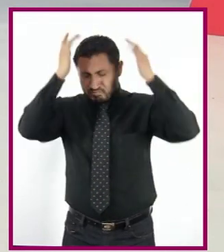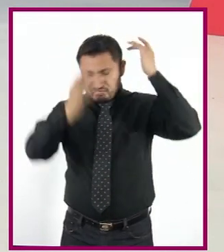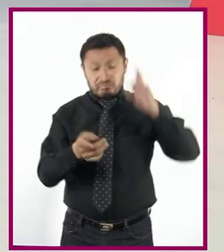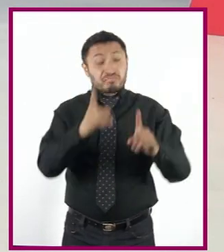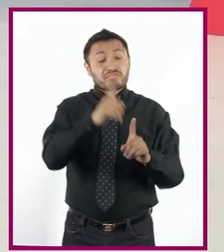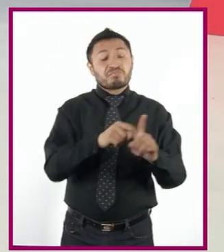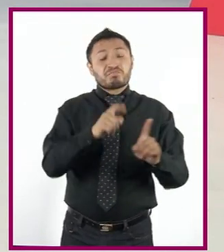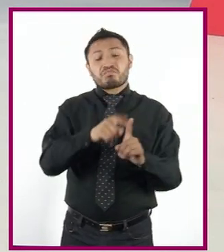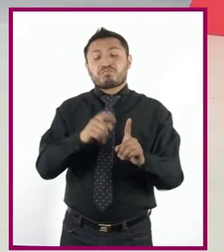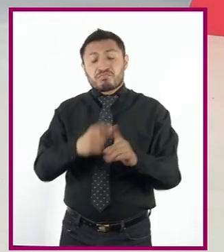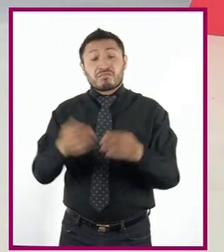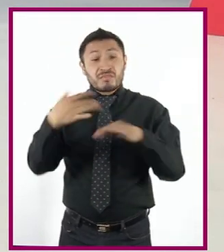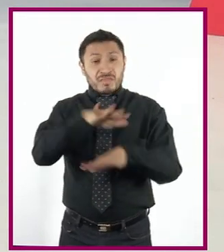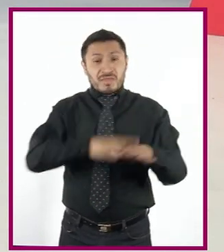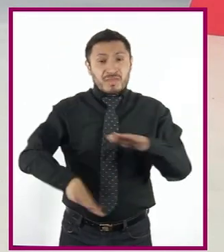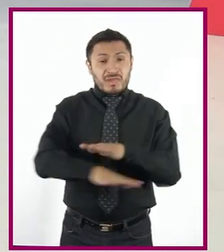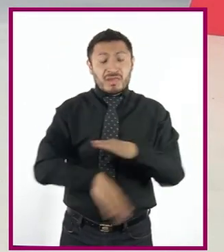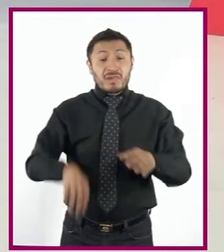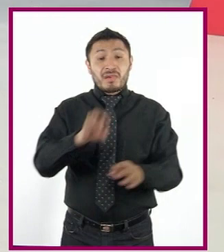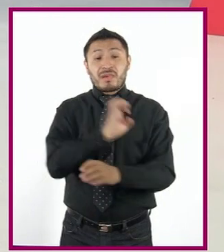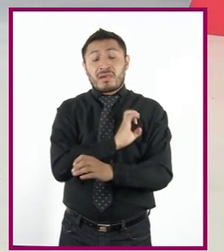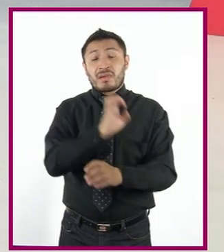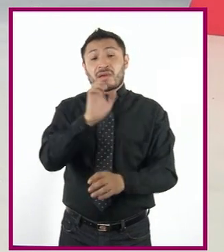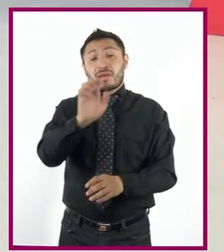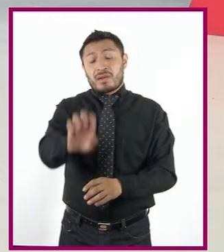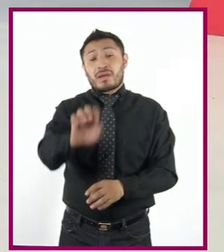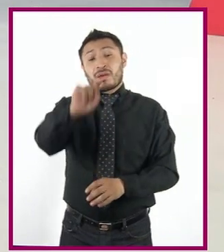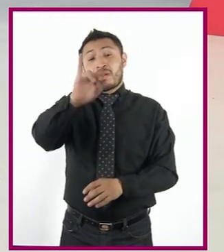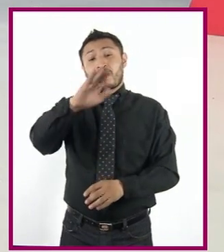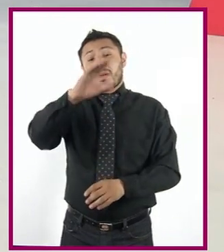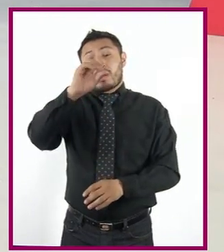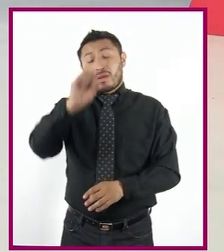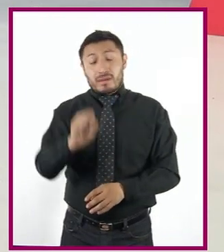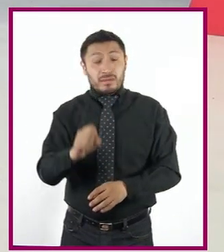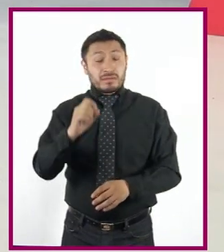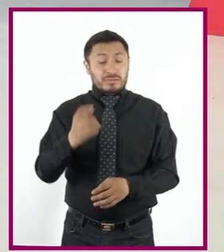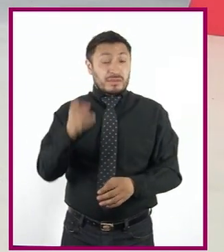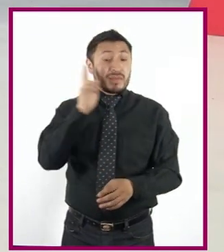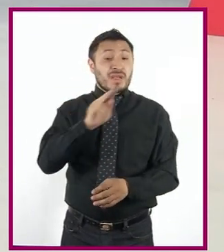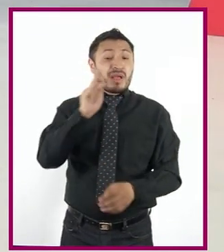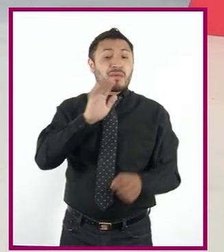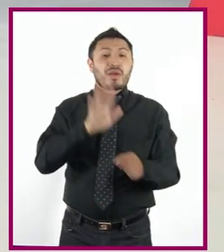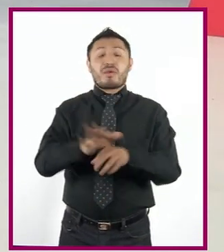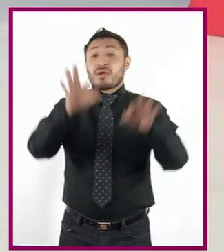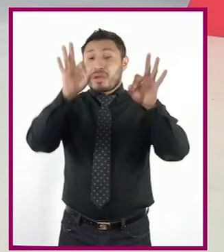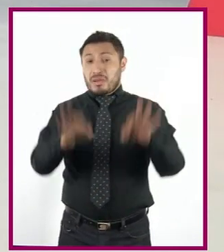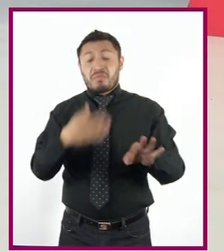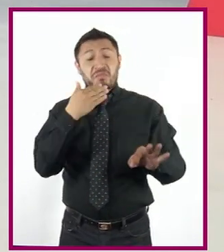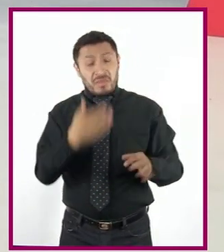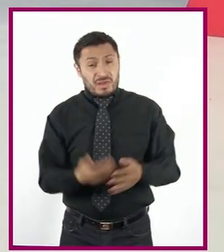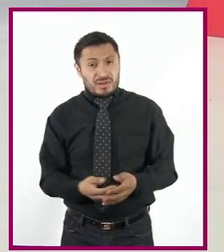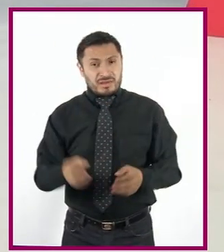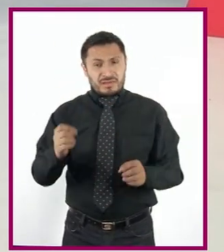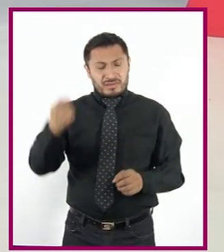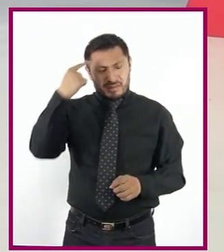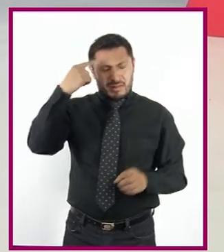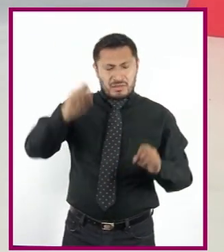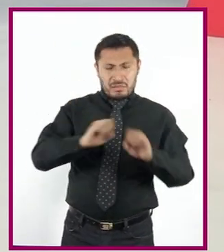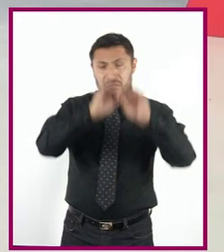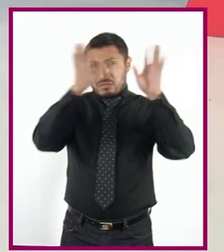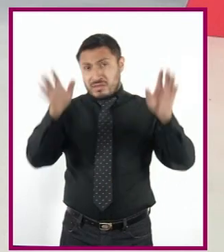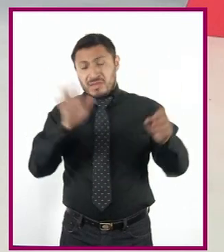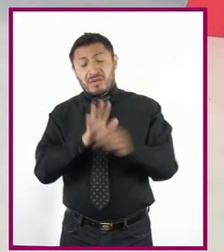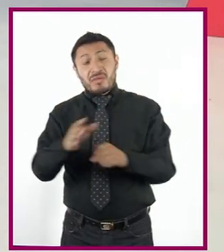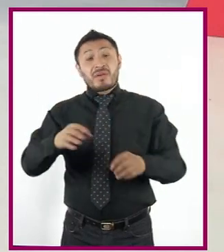principios éticos para ver su pertinencia y actuando en consecuencia, teniendo claro el tipo de persona que